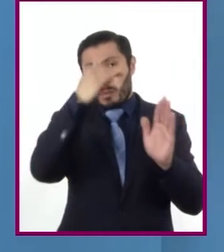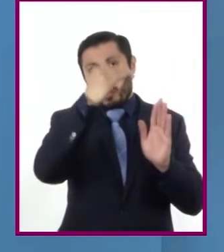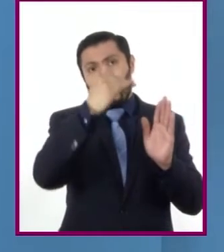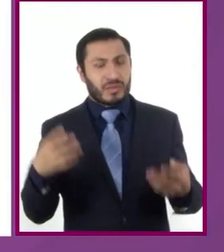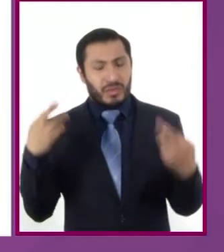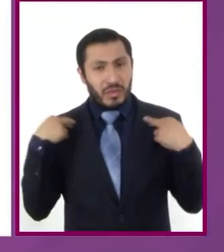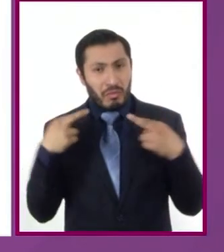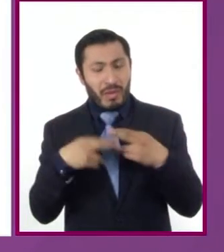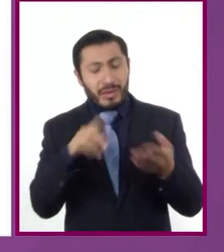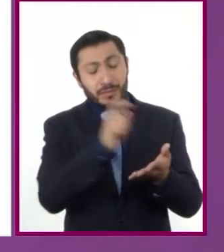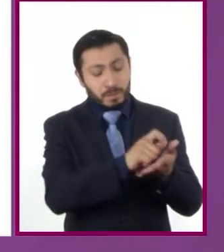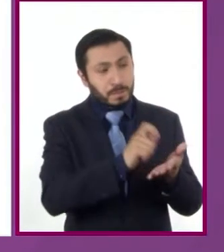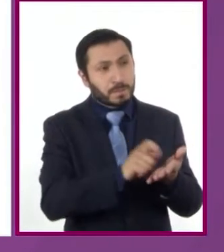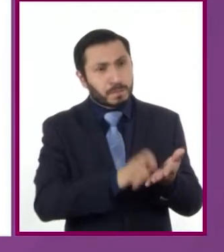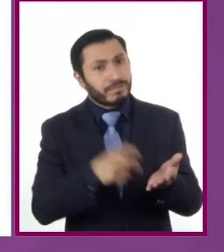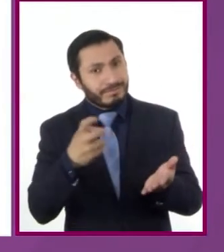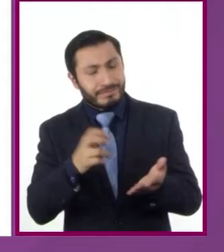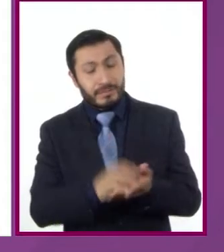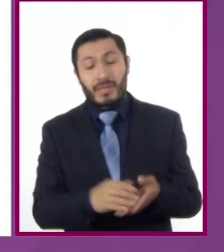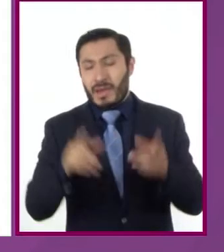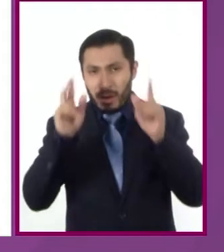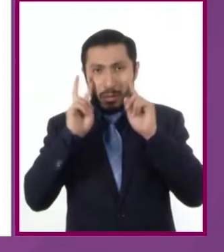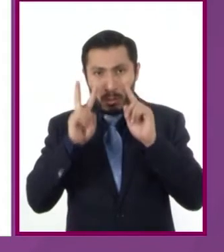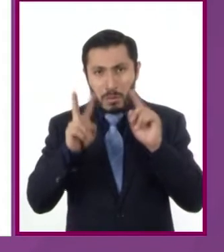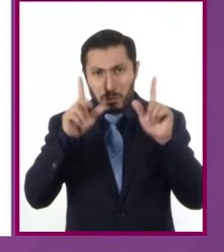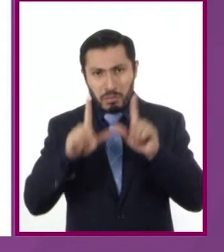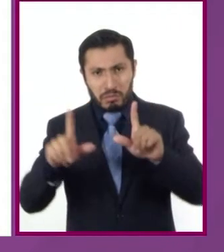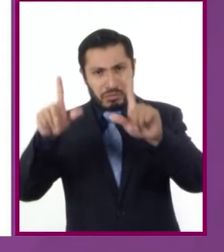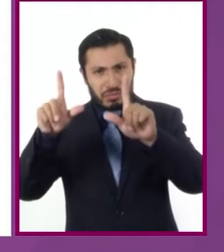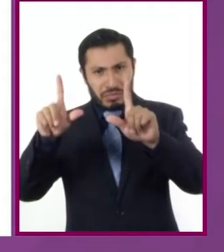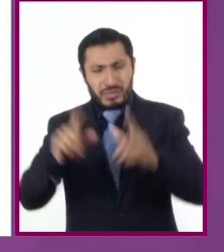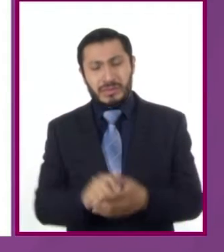descendiendo. Observemos la tabla de recorrido,